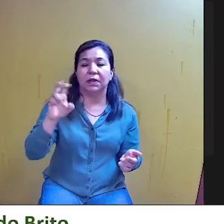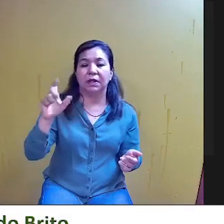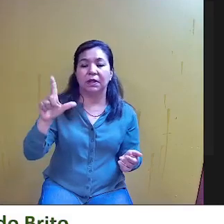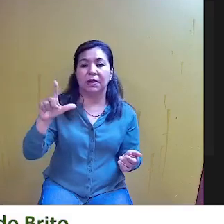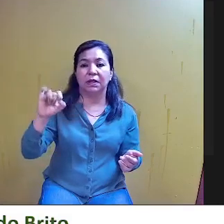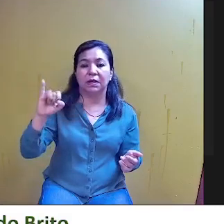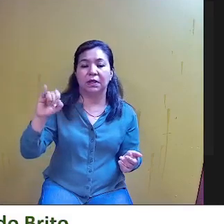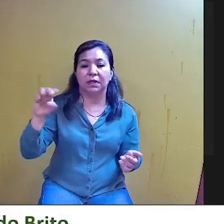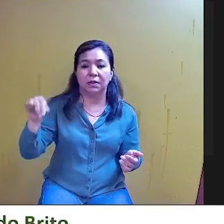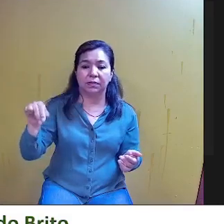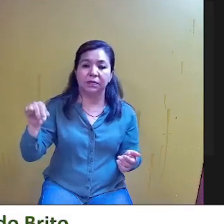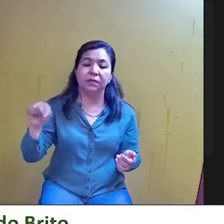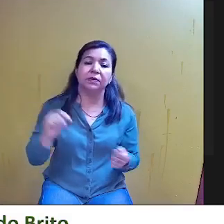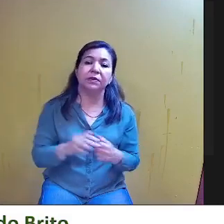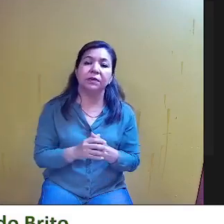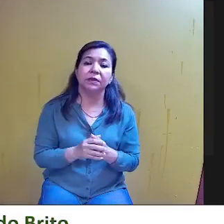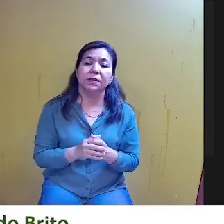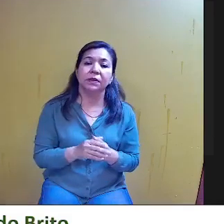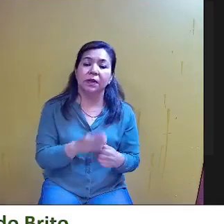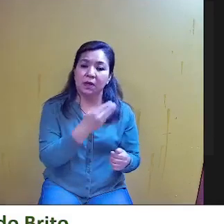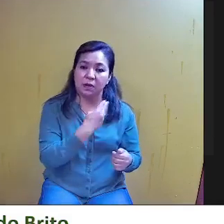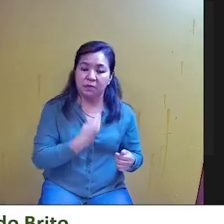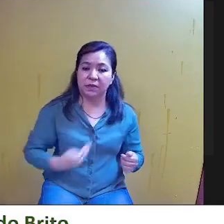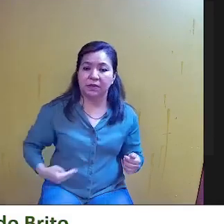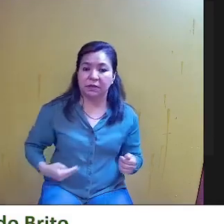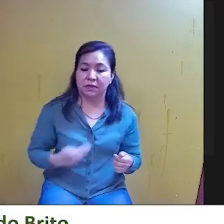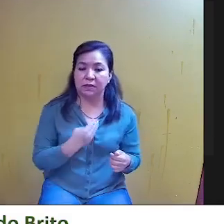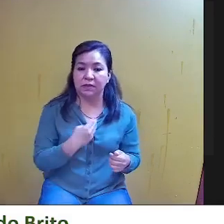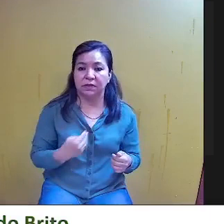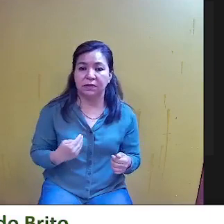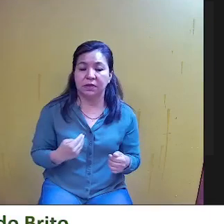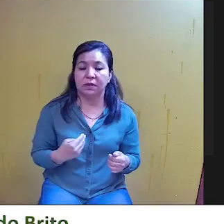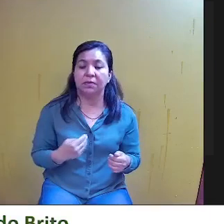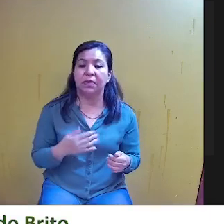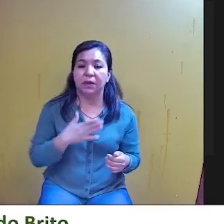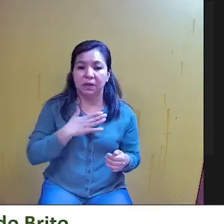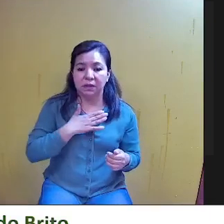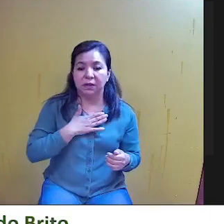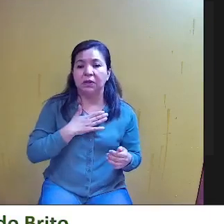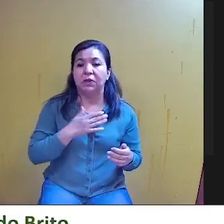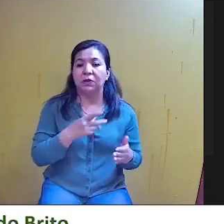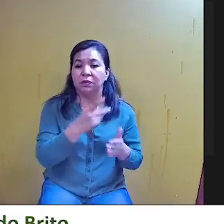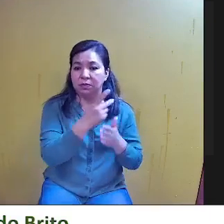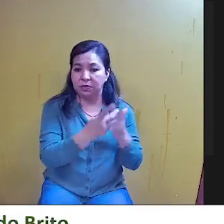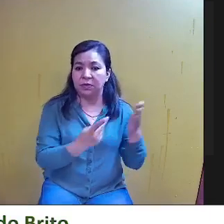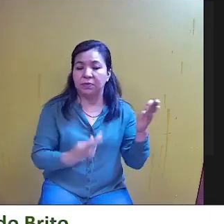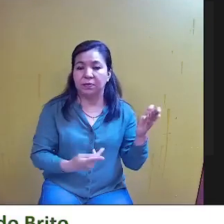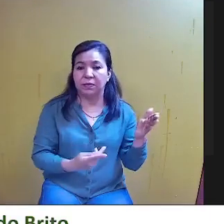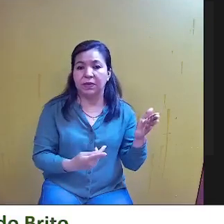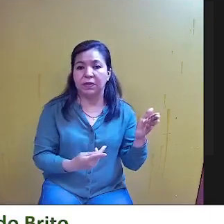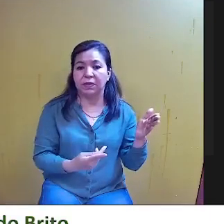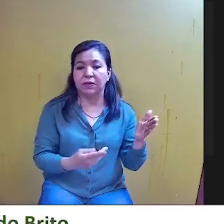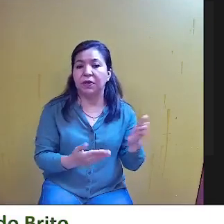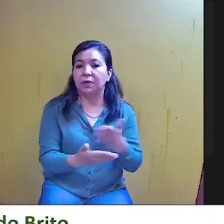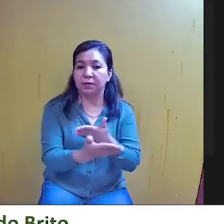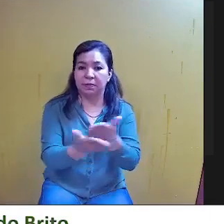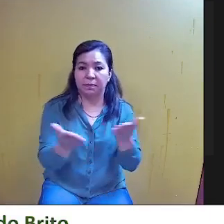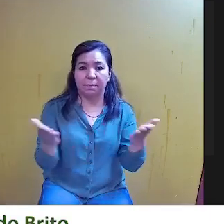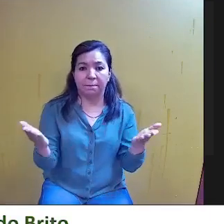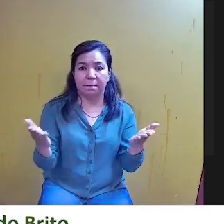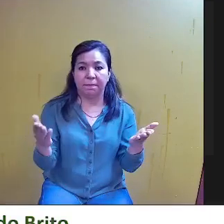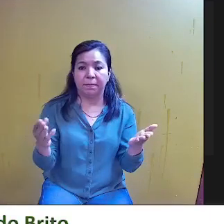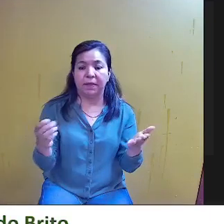lo tanto, como presidenta en funciones, asumo la responsabilidad del mismo. por lo que le solicito al